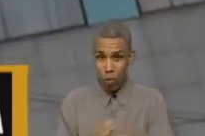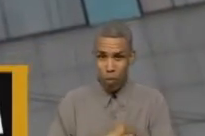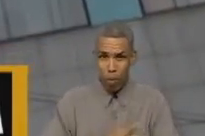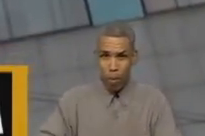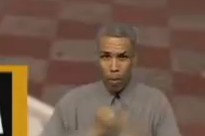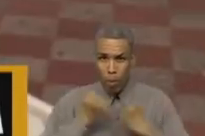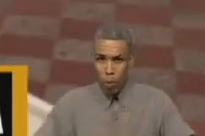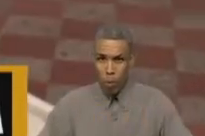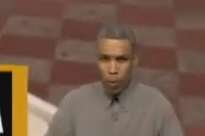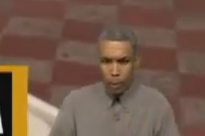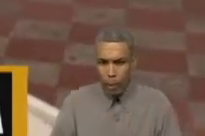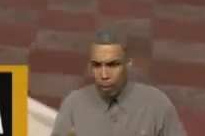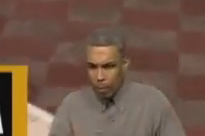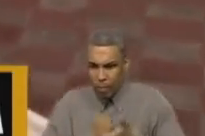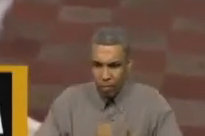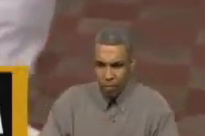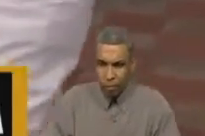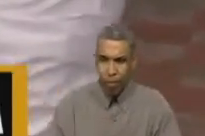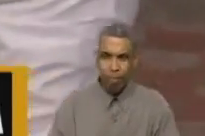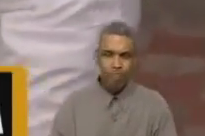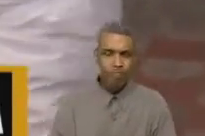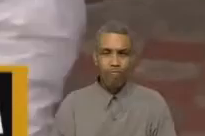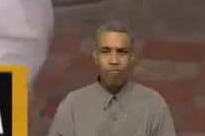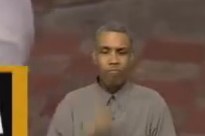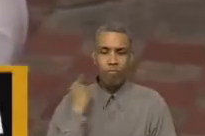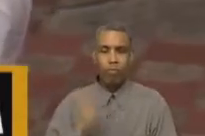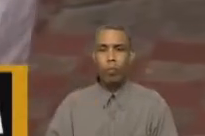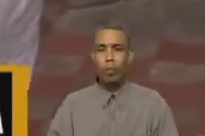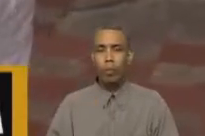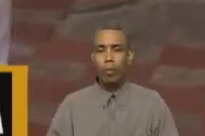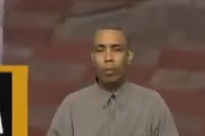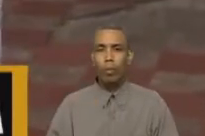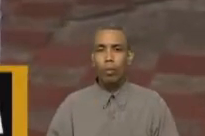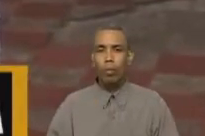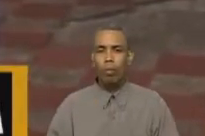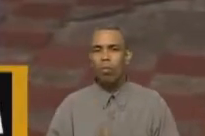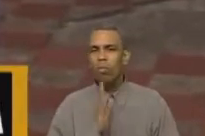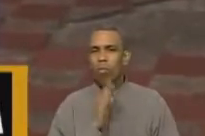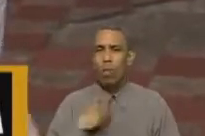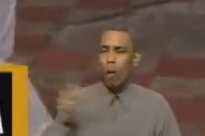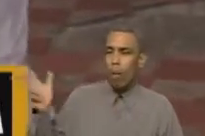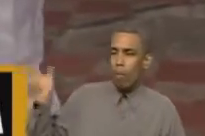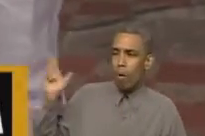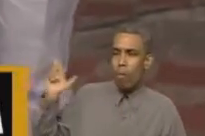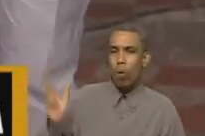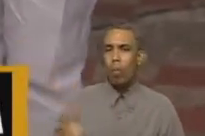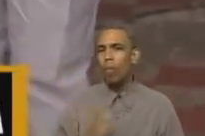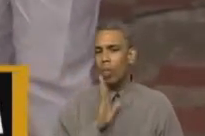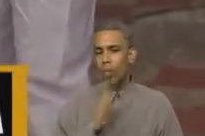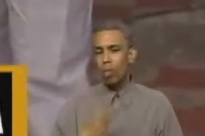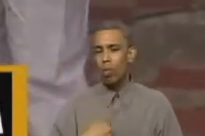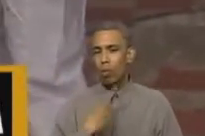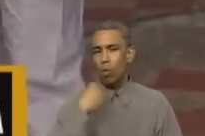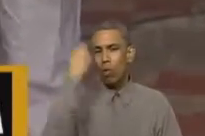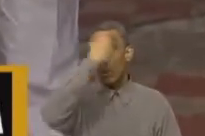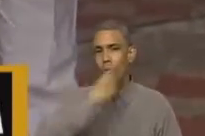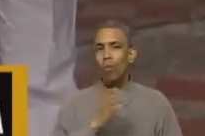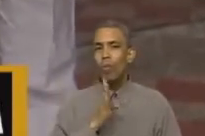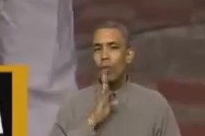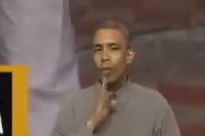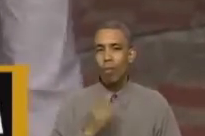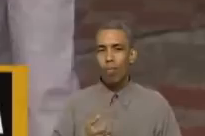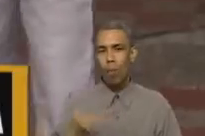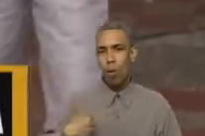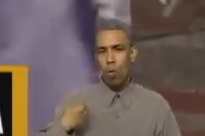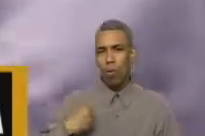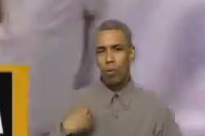primeras versiones, un menor de edad habría propinado los disparos a Almeida. Cabe resaltar que en Barranca Bermeja no se